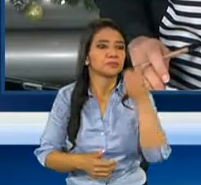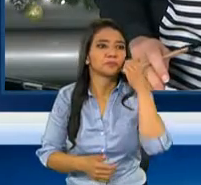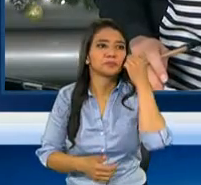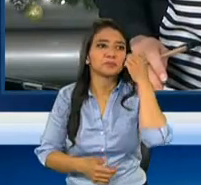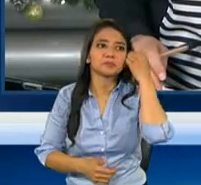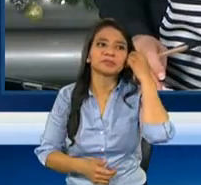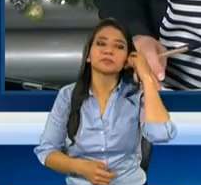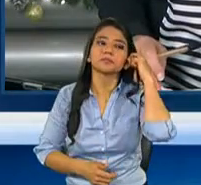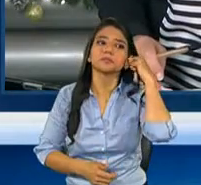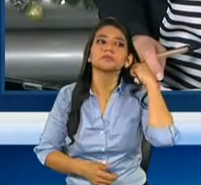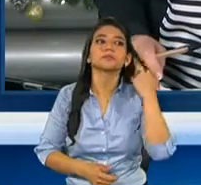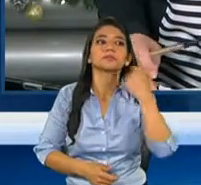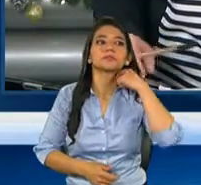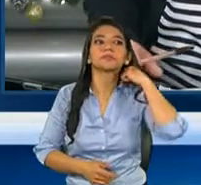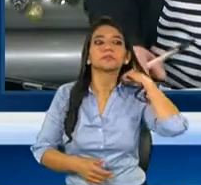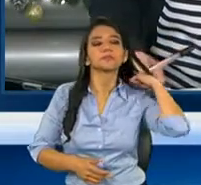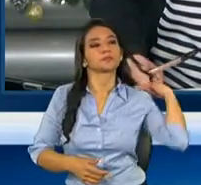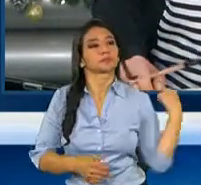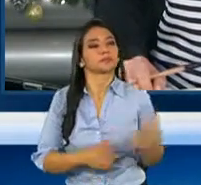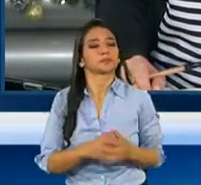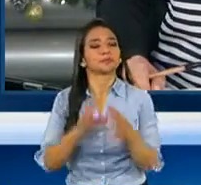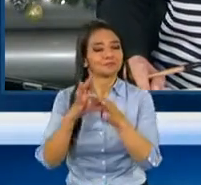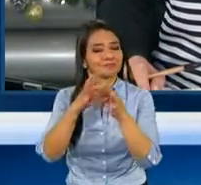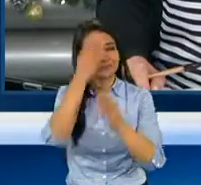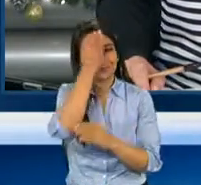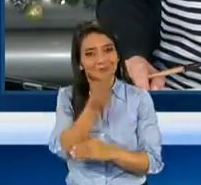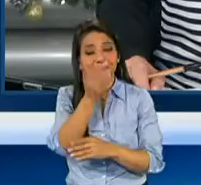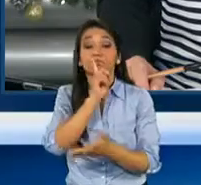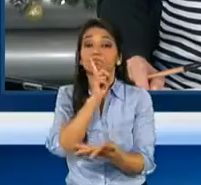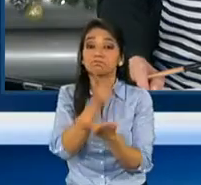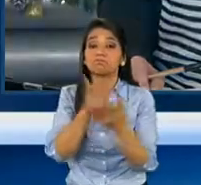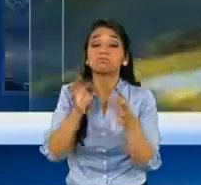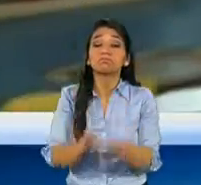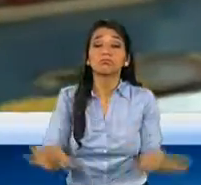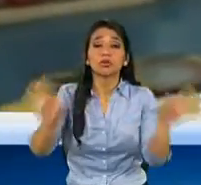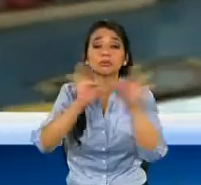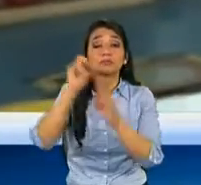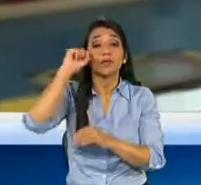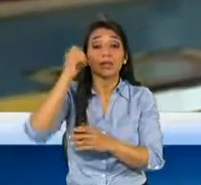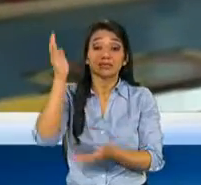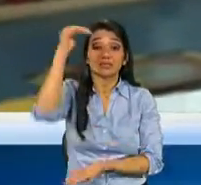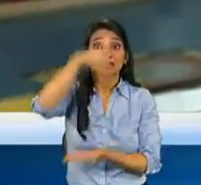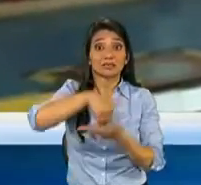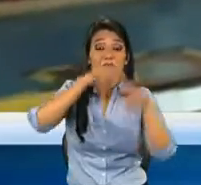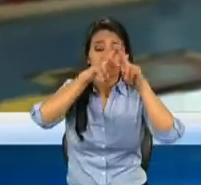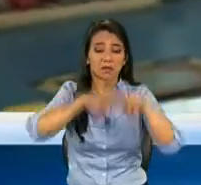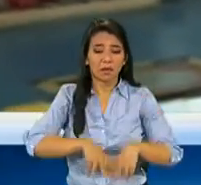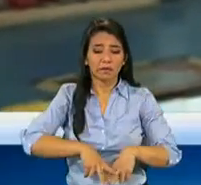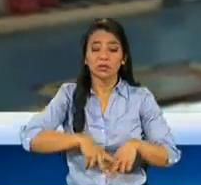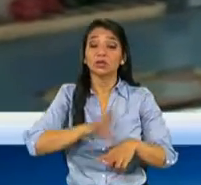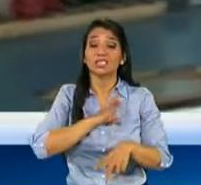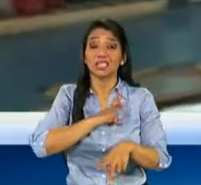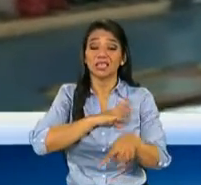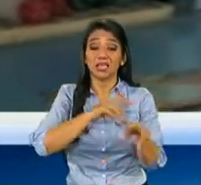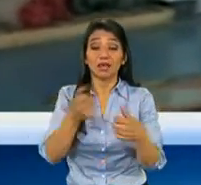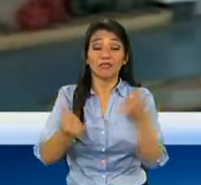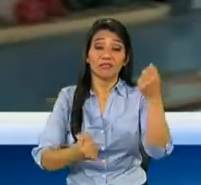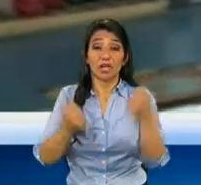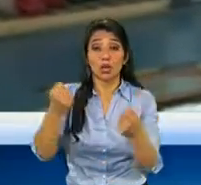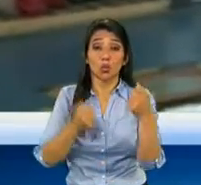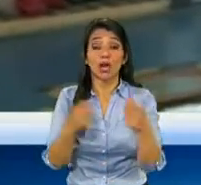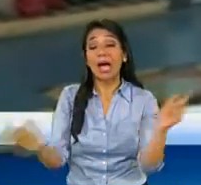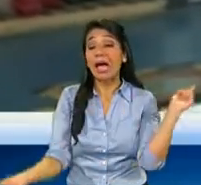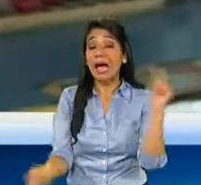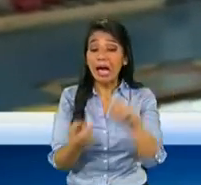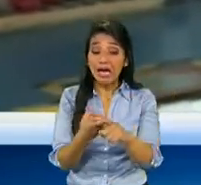mérito amigos muy buenos días sí es importante recordarle a la ciudadanía que los centros de revisión y matriculación atenderán hasta el próximo